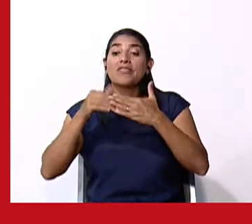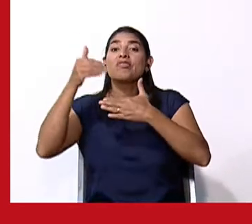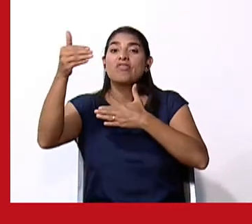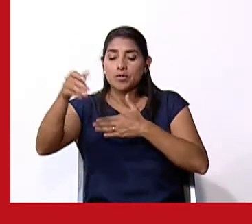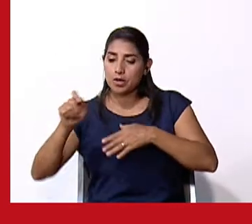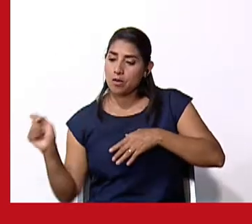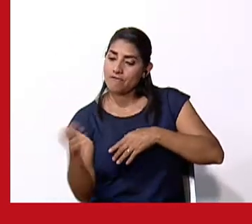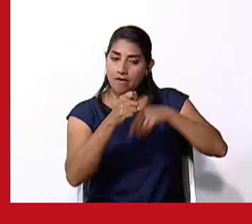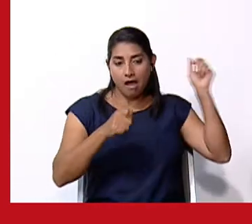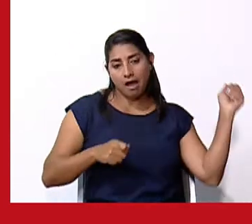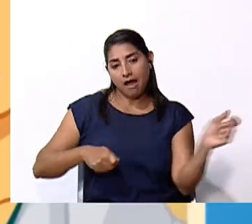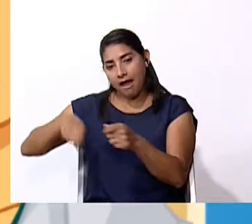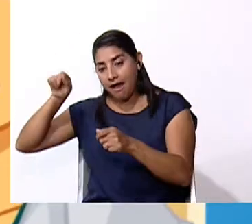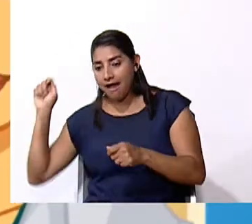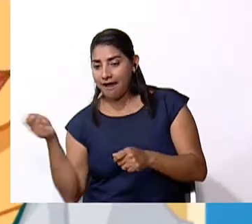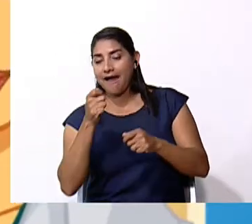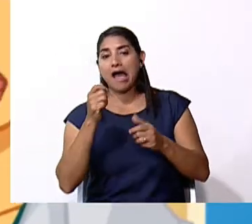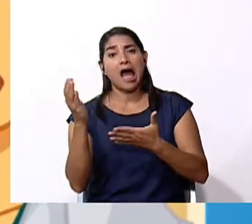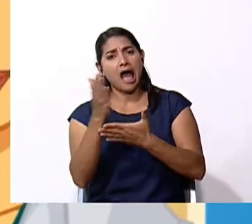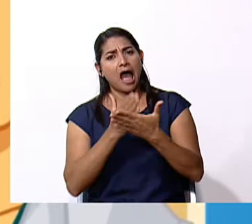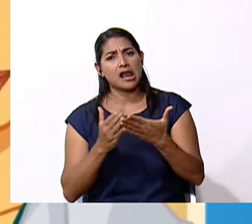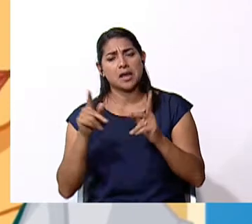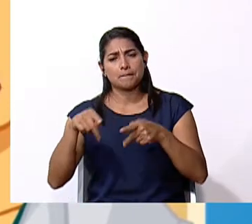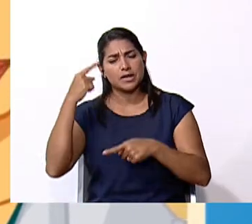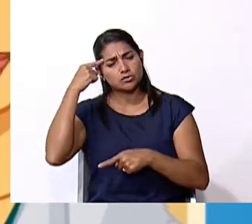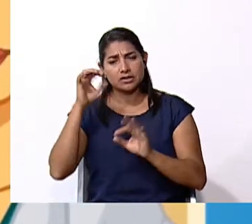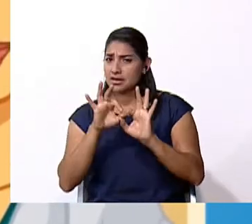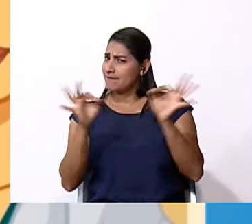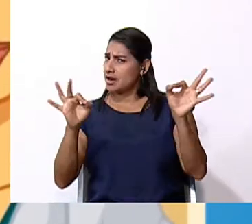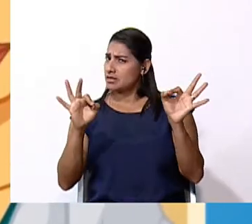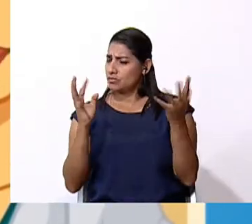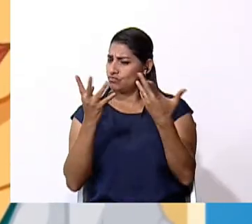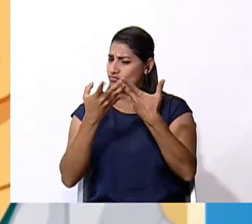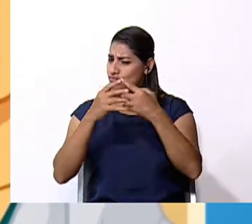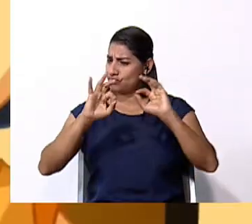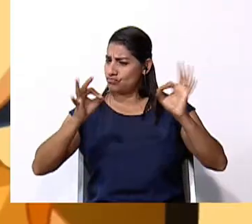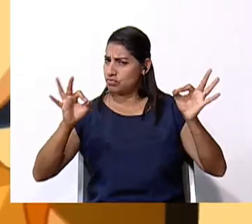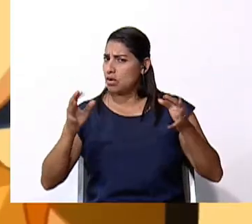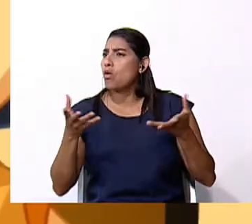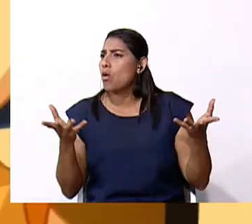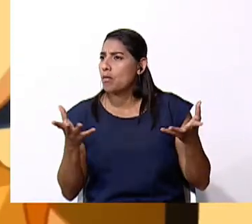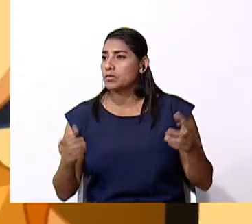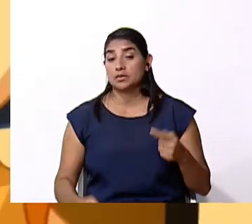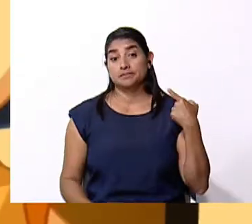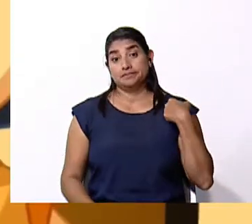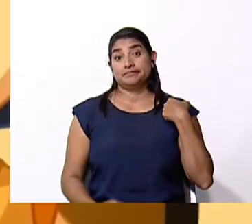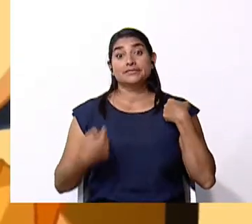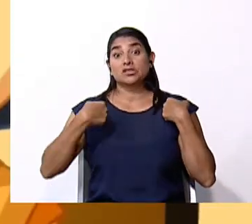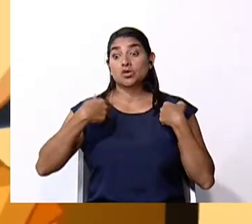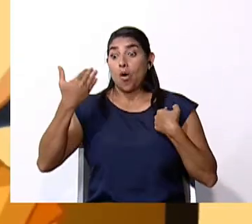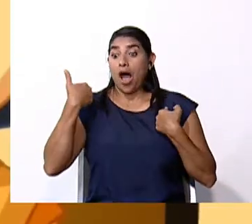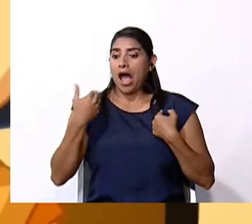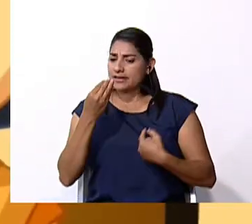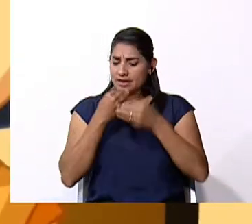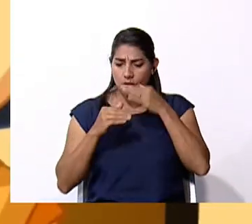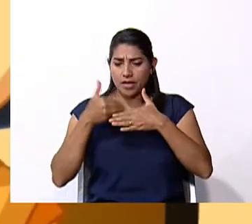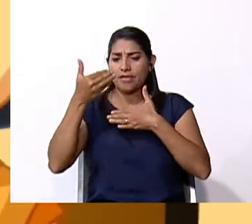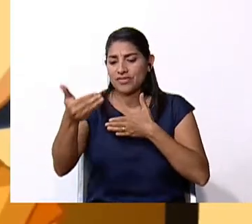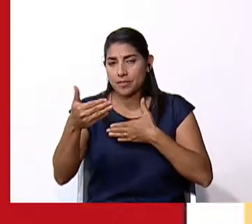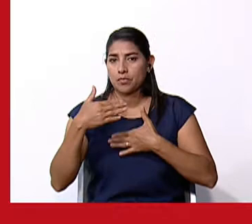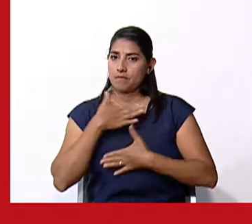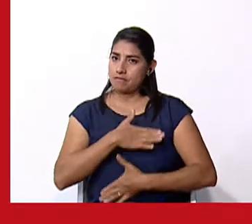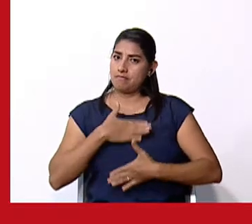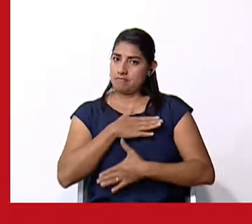después de que juguemos al tenis. ¿Alguien pensó en otra forma de completar esta oración? Si yo comiera antes de jugar, para mí